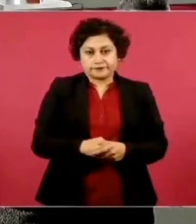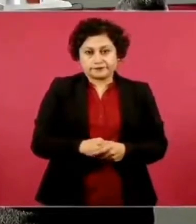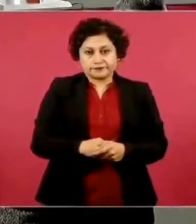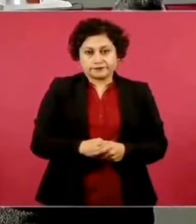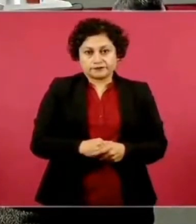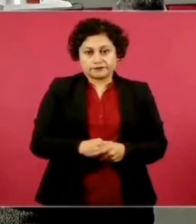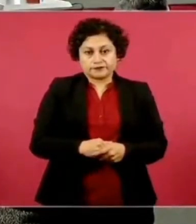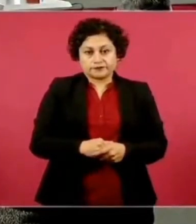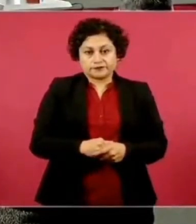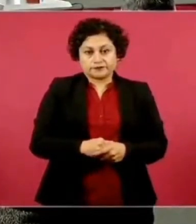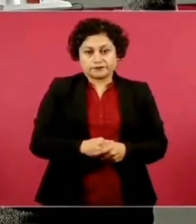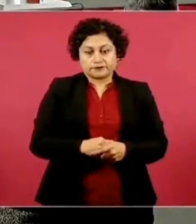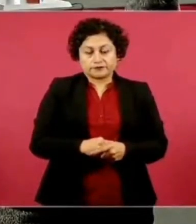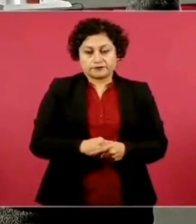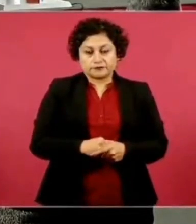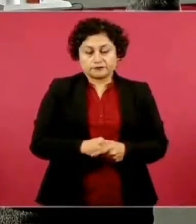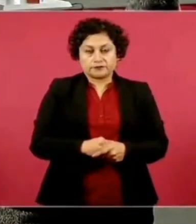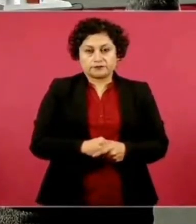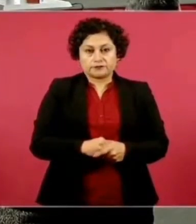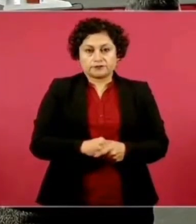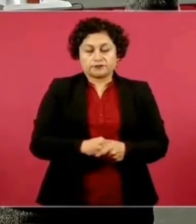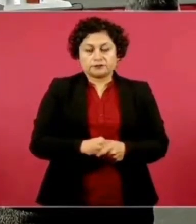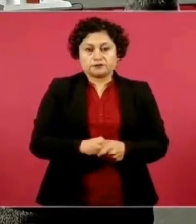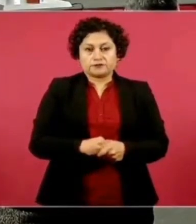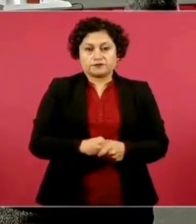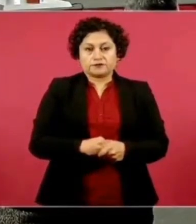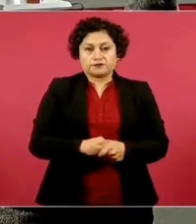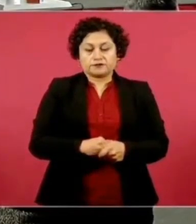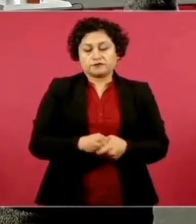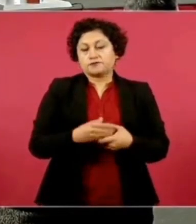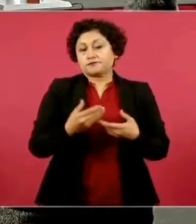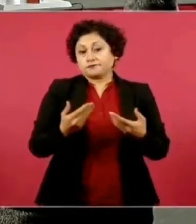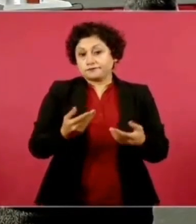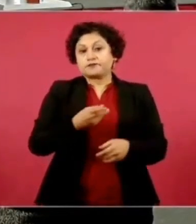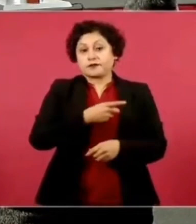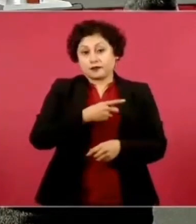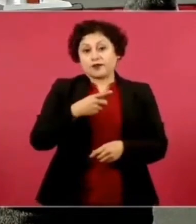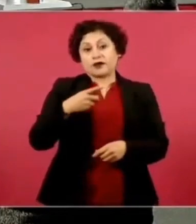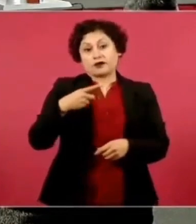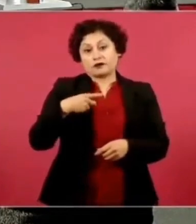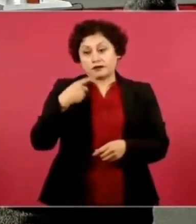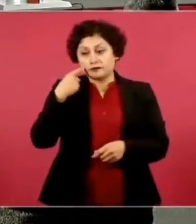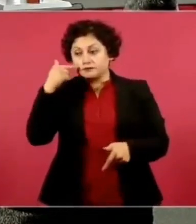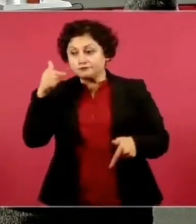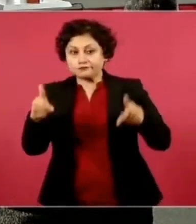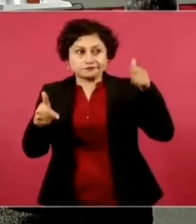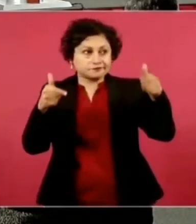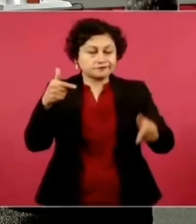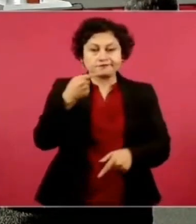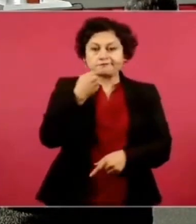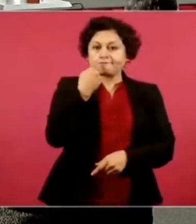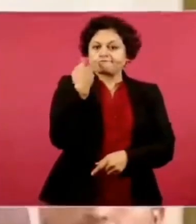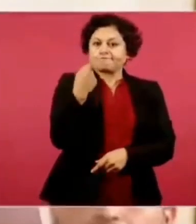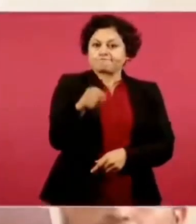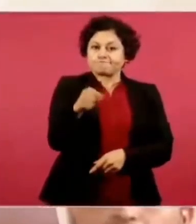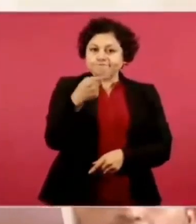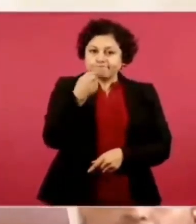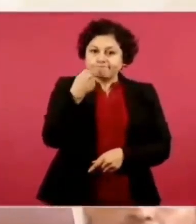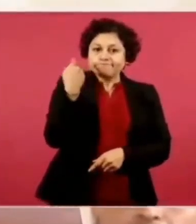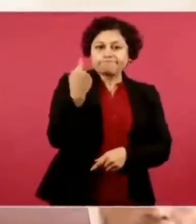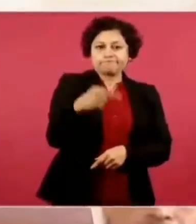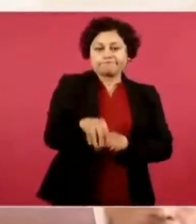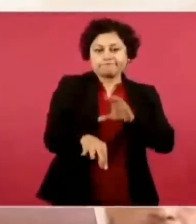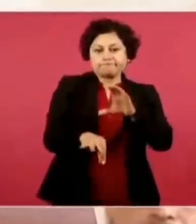Hay que seguir haciendo la denuncia es operación tapadera.